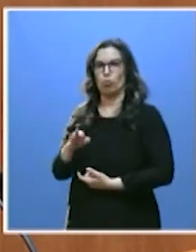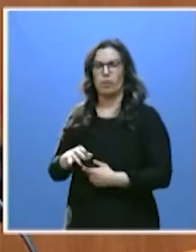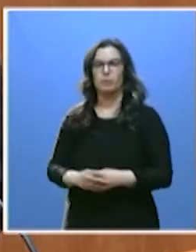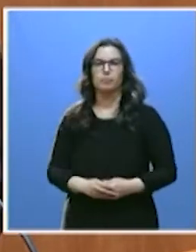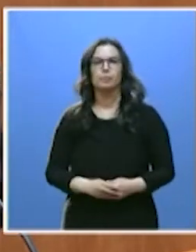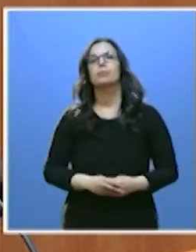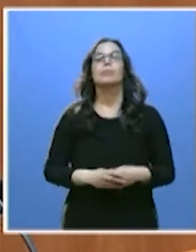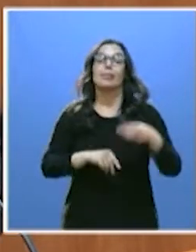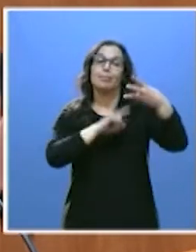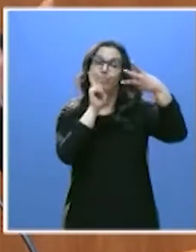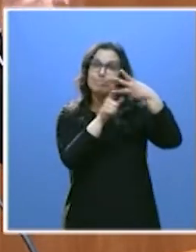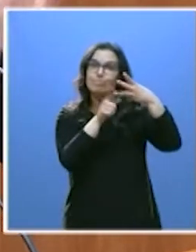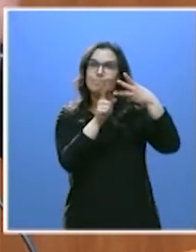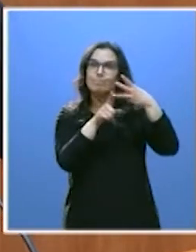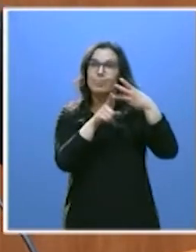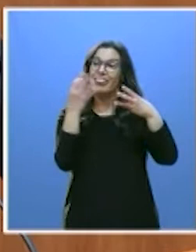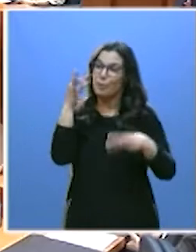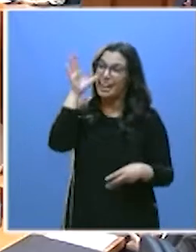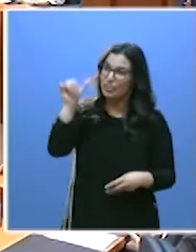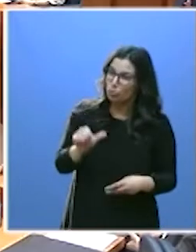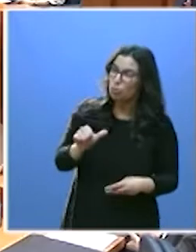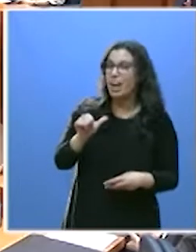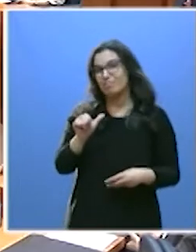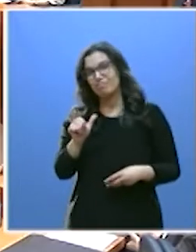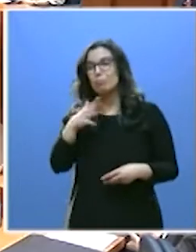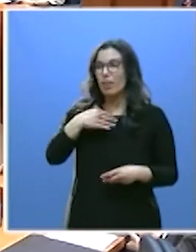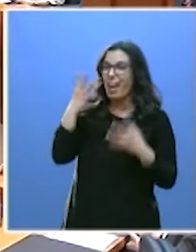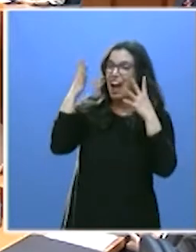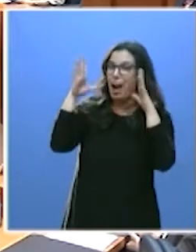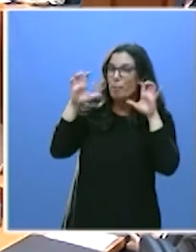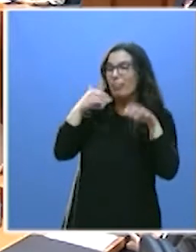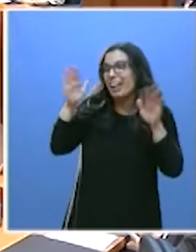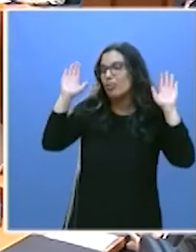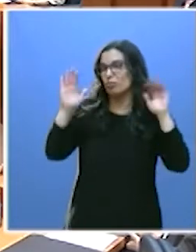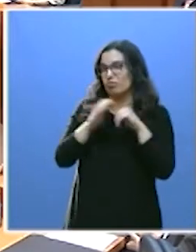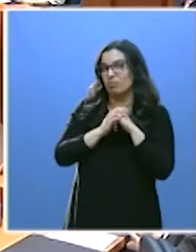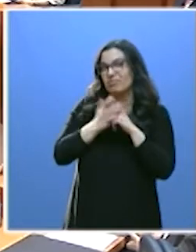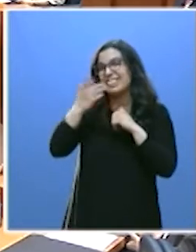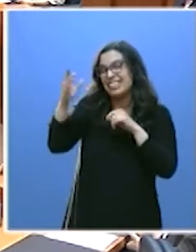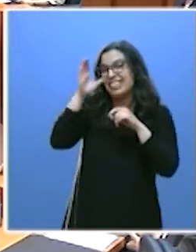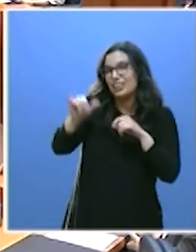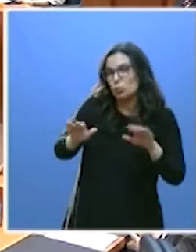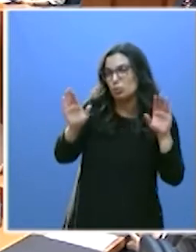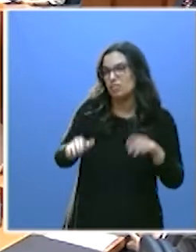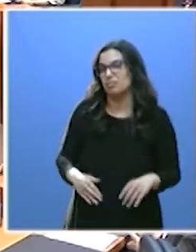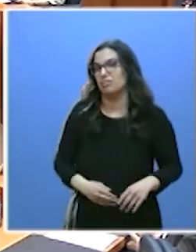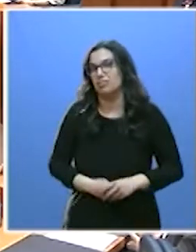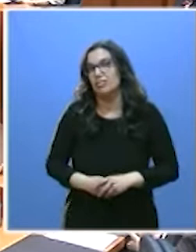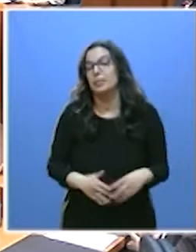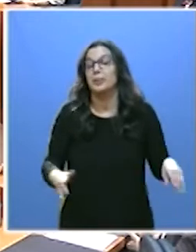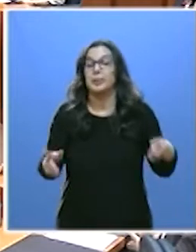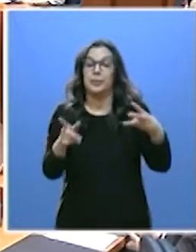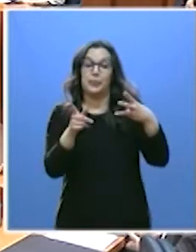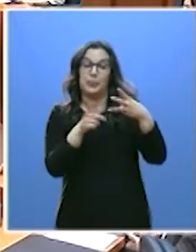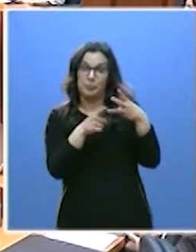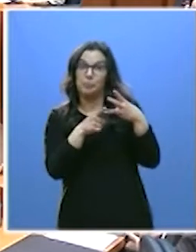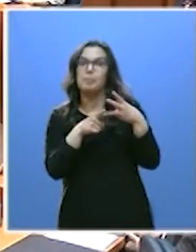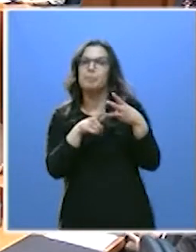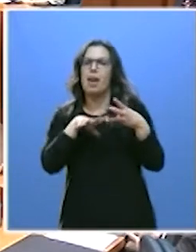la